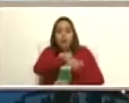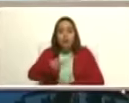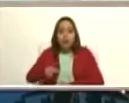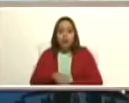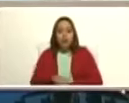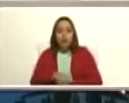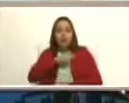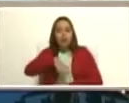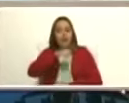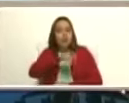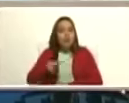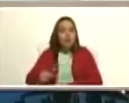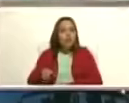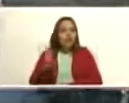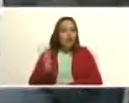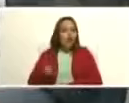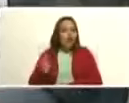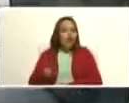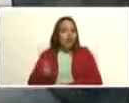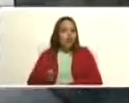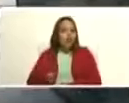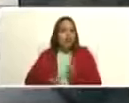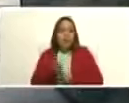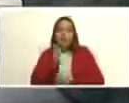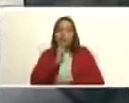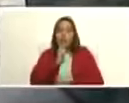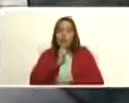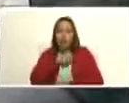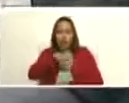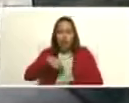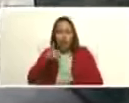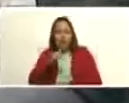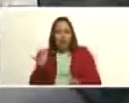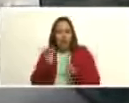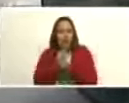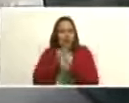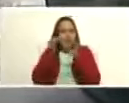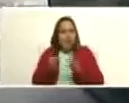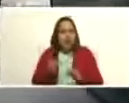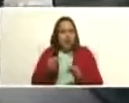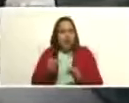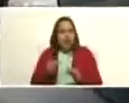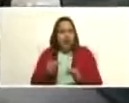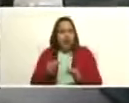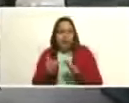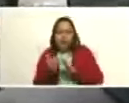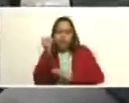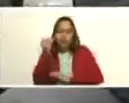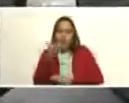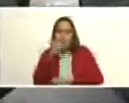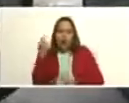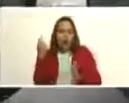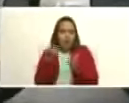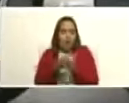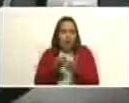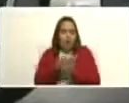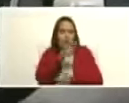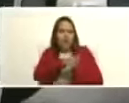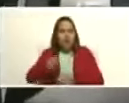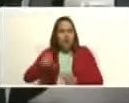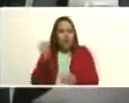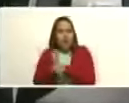nuestros pensionados. Es lo más difícil, pero lo vamos a lograr. Elevar el ingreso real